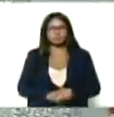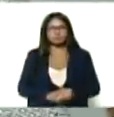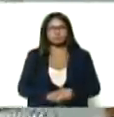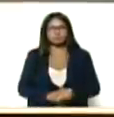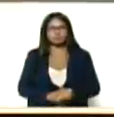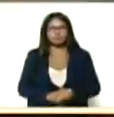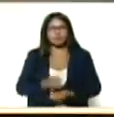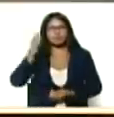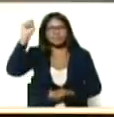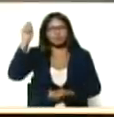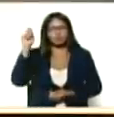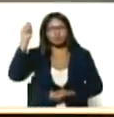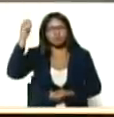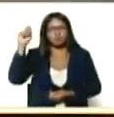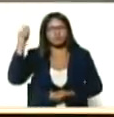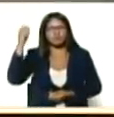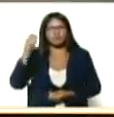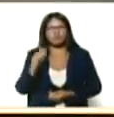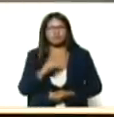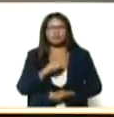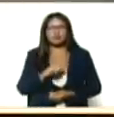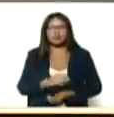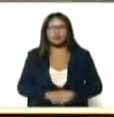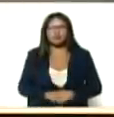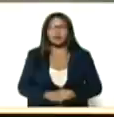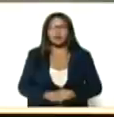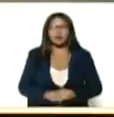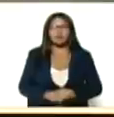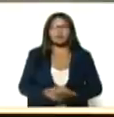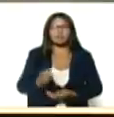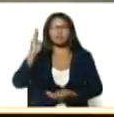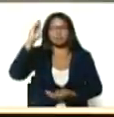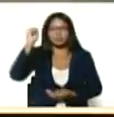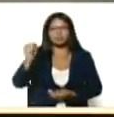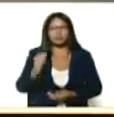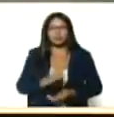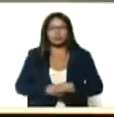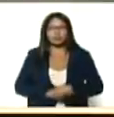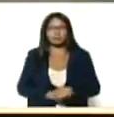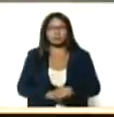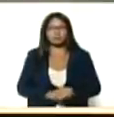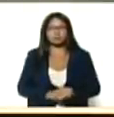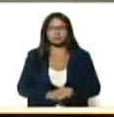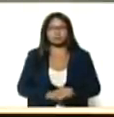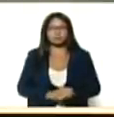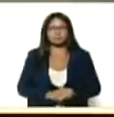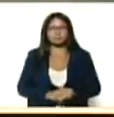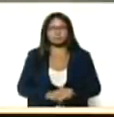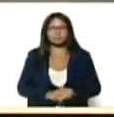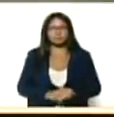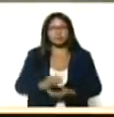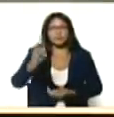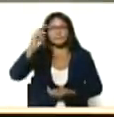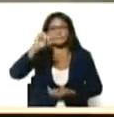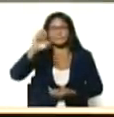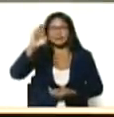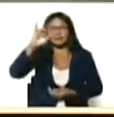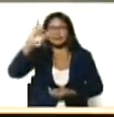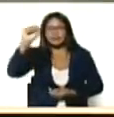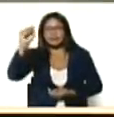Gabriela, diputada de Petare, ¿no? Correcto. María Soledad González, puras